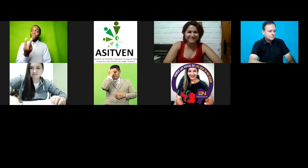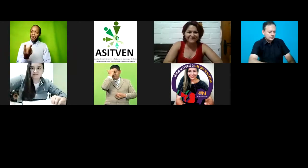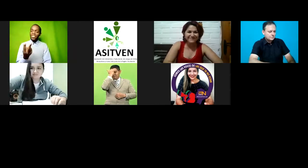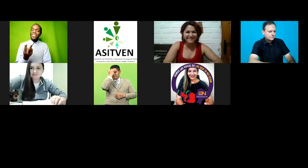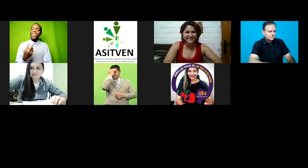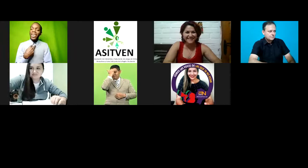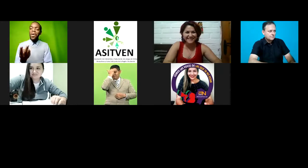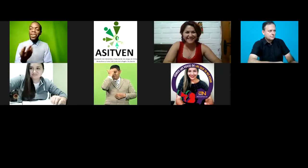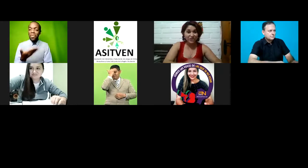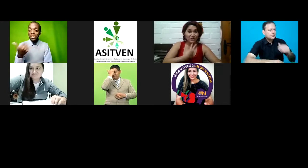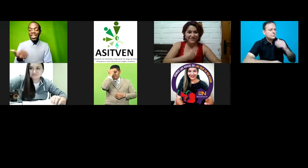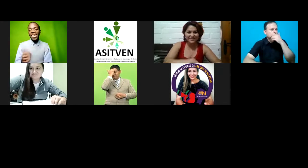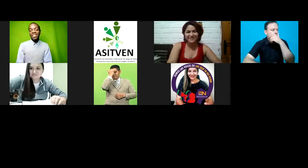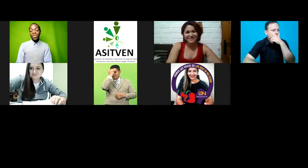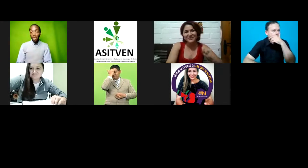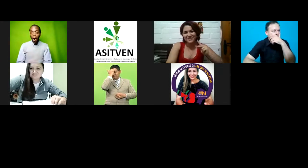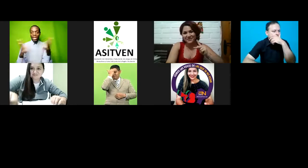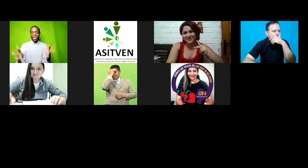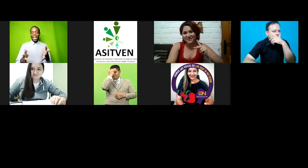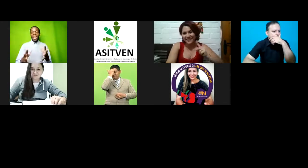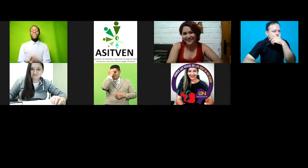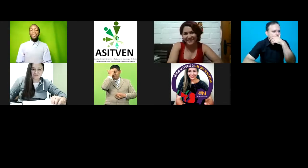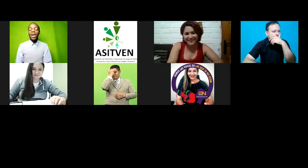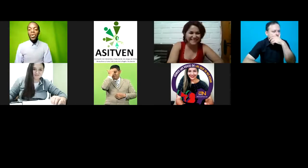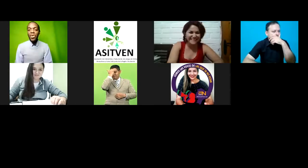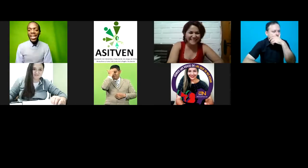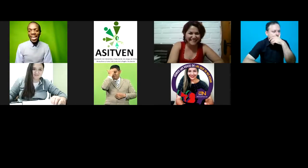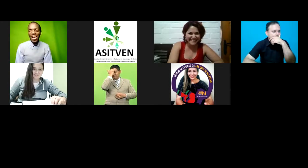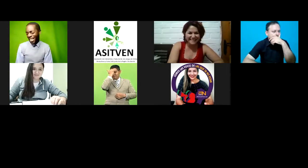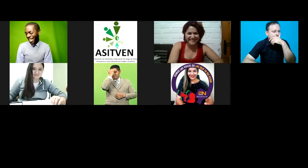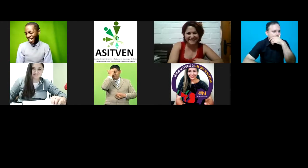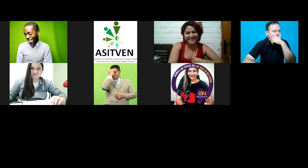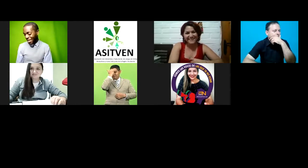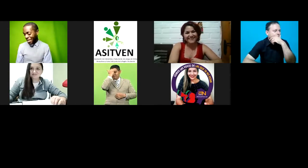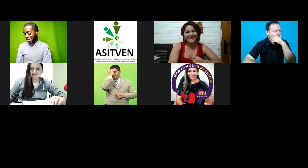En voz. Yo creo que es mejor en voz. Usemos ahorita nuestra lengua más común.